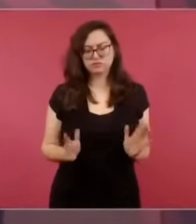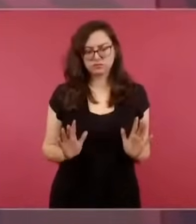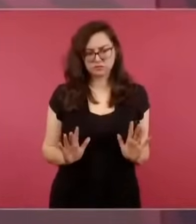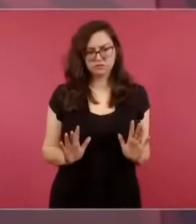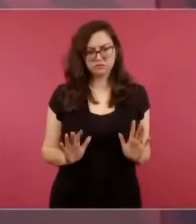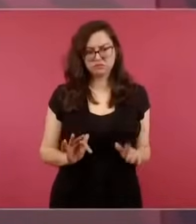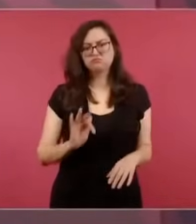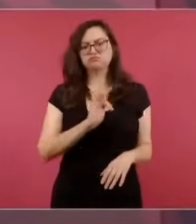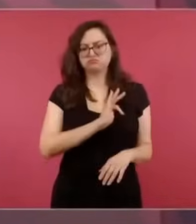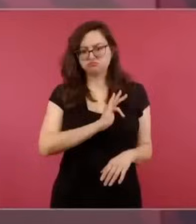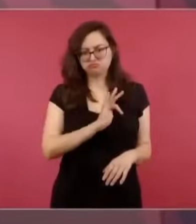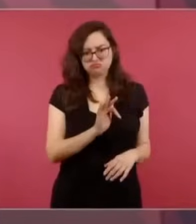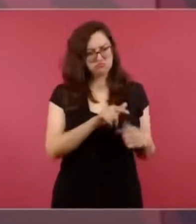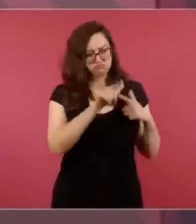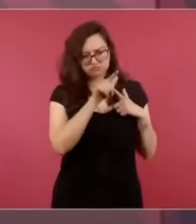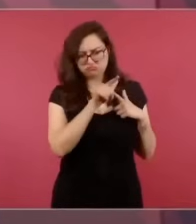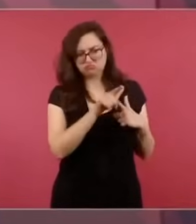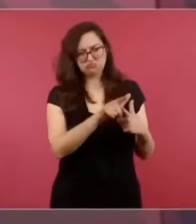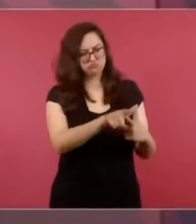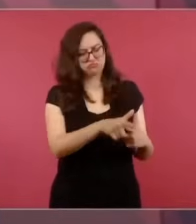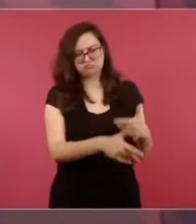llevarlo a la práctica.